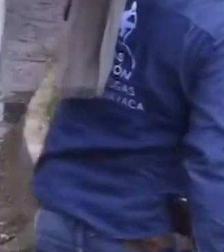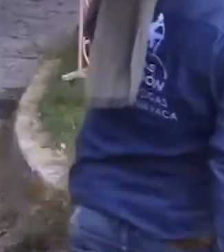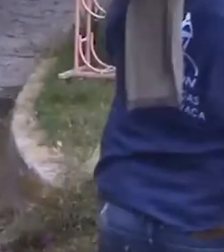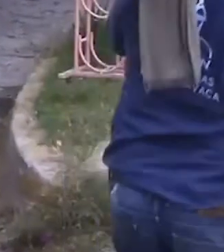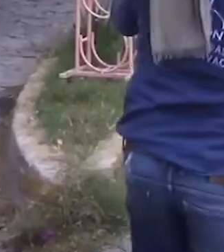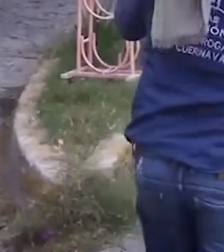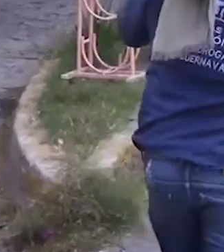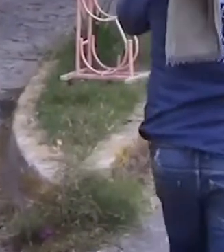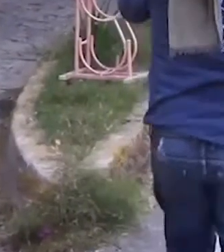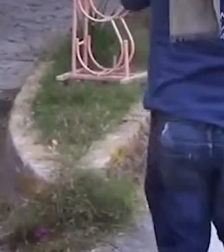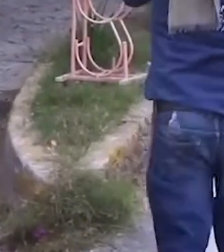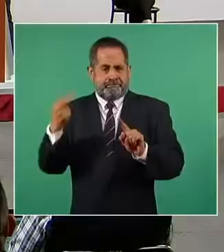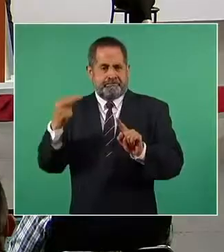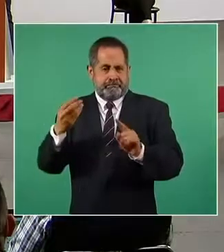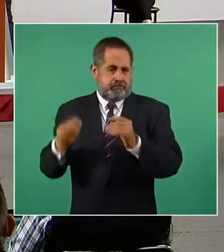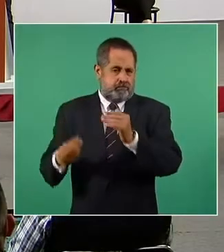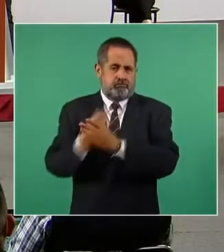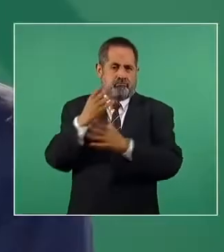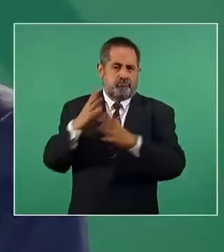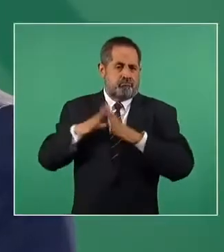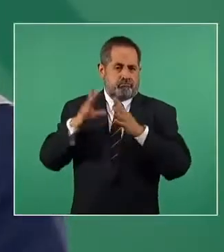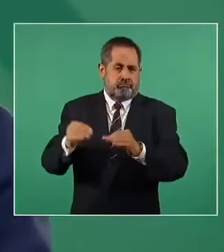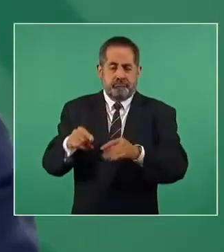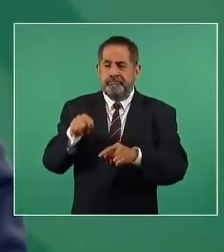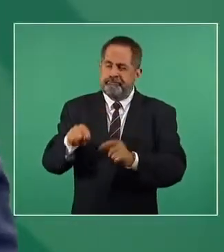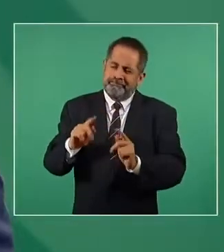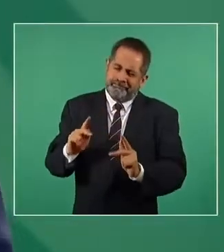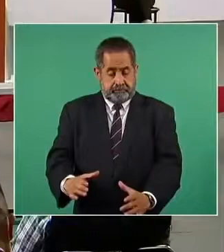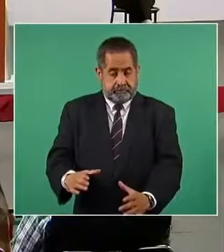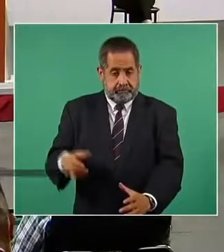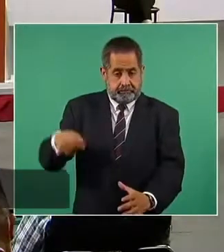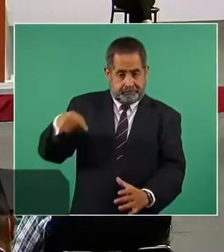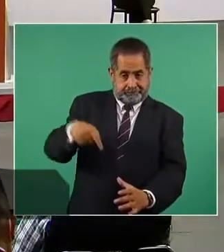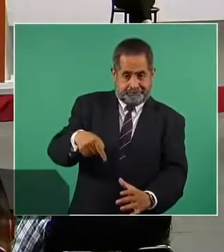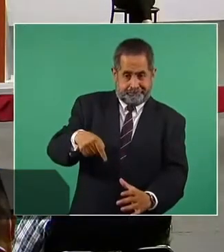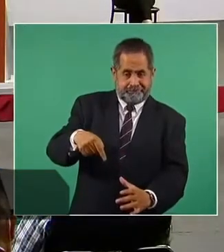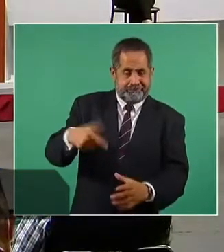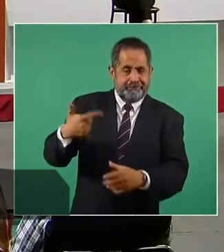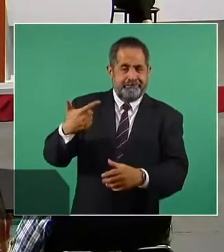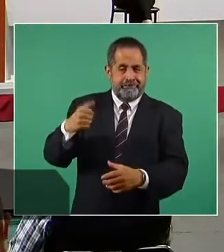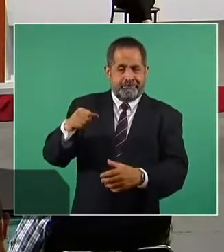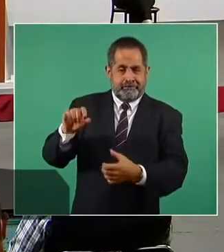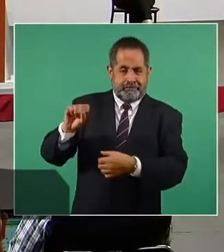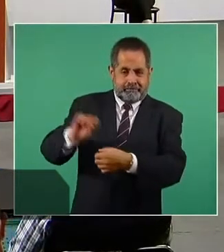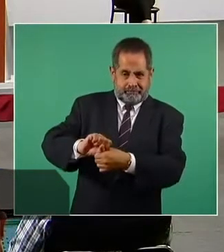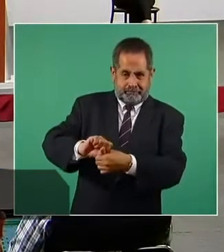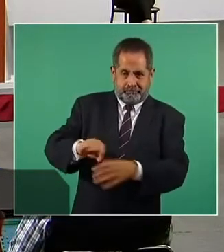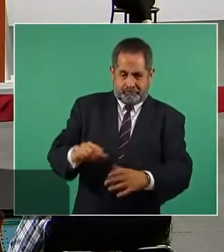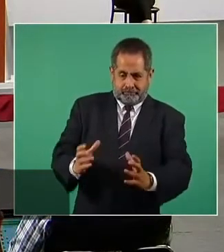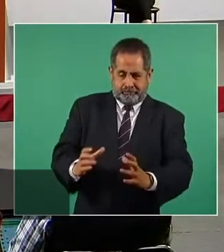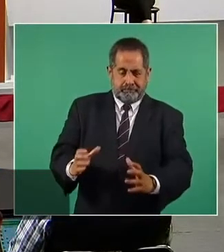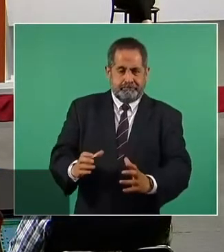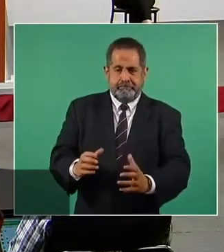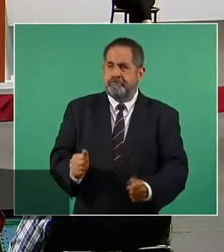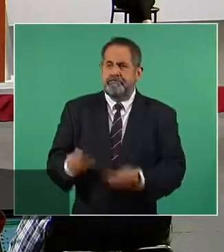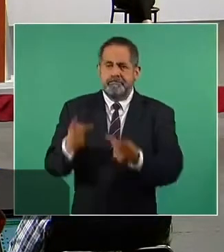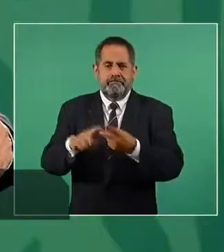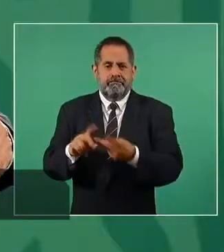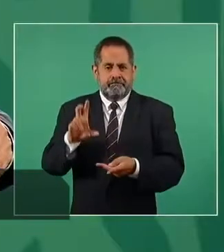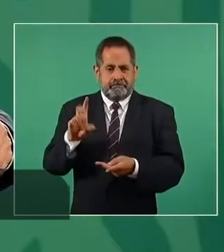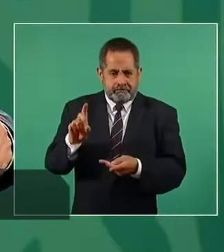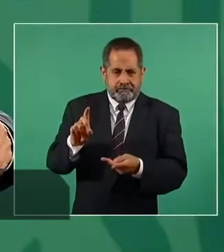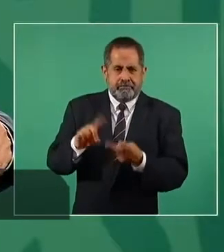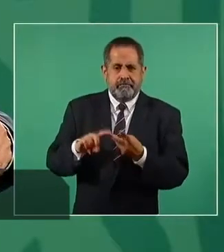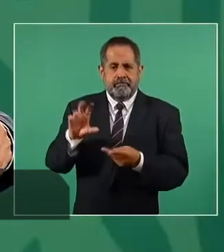más bajo que del que está en el mercado. Y se van a vender cilindros de gas de 20, de 30